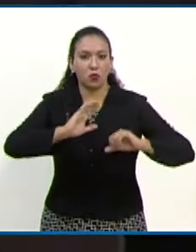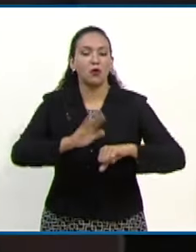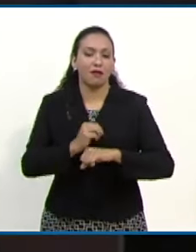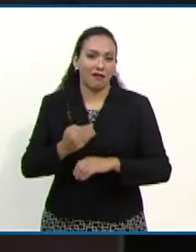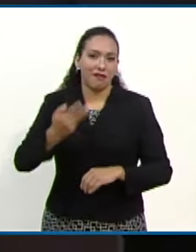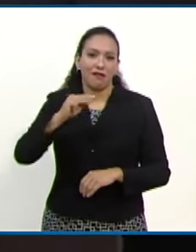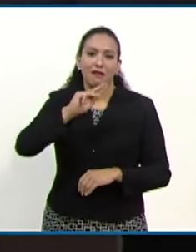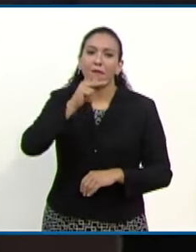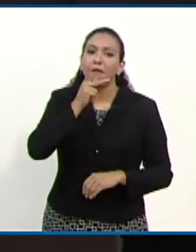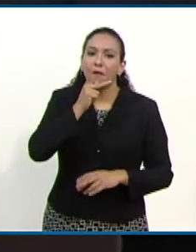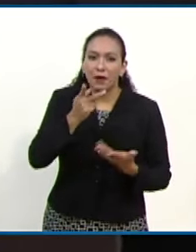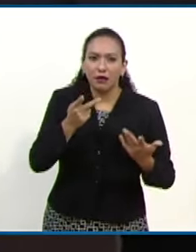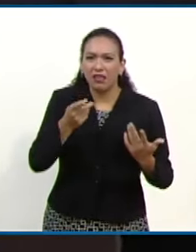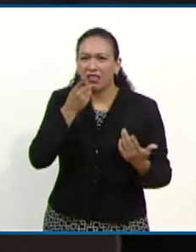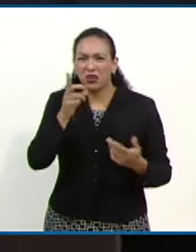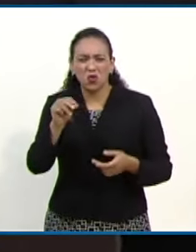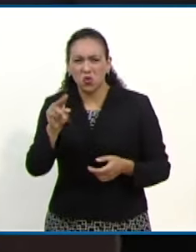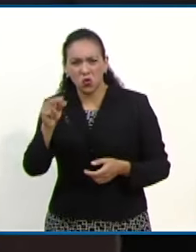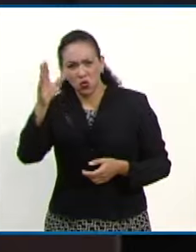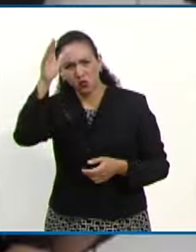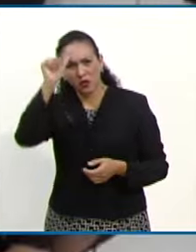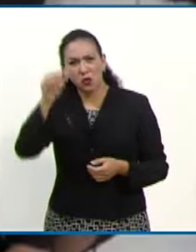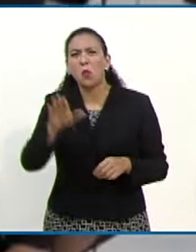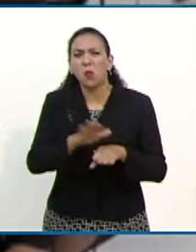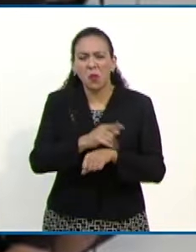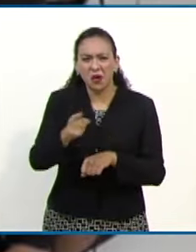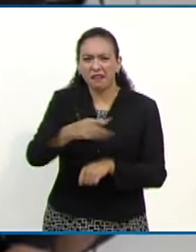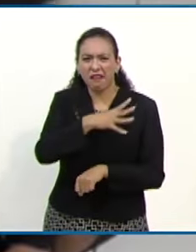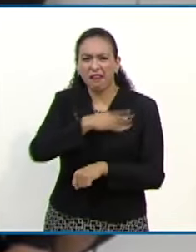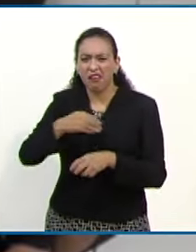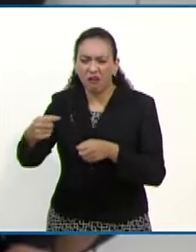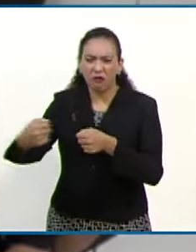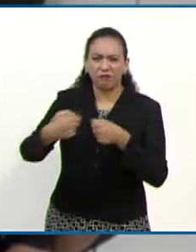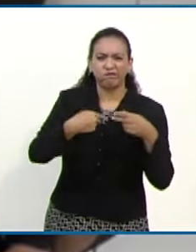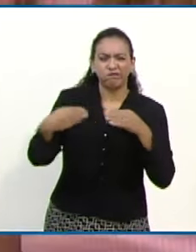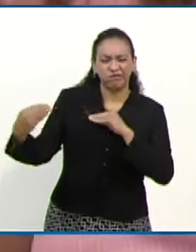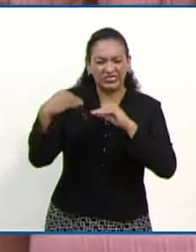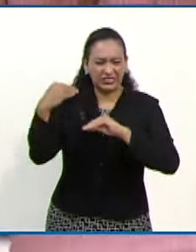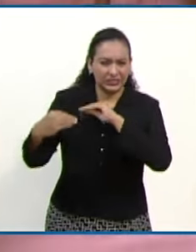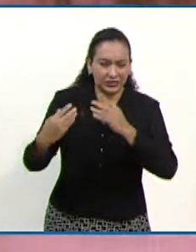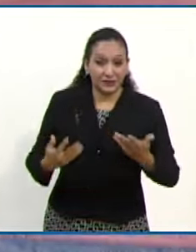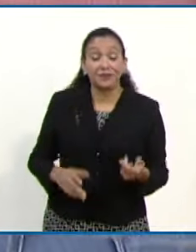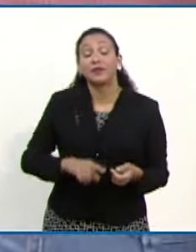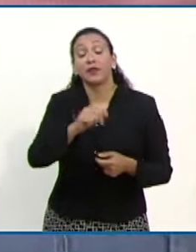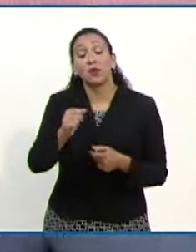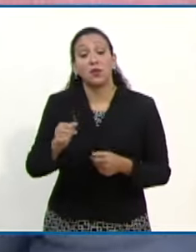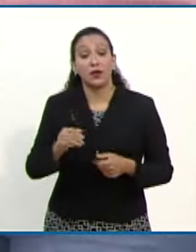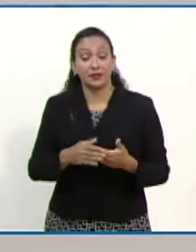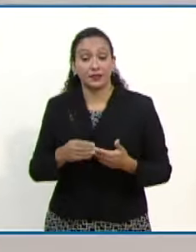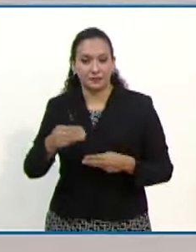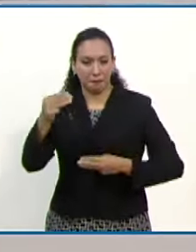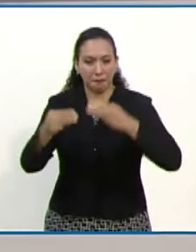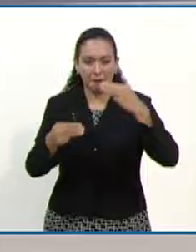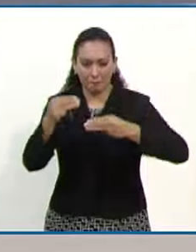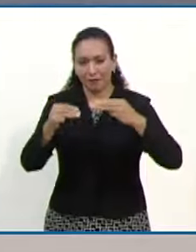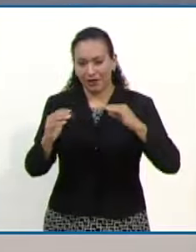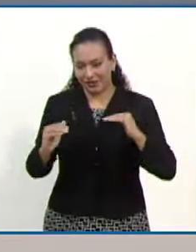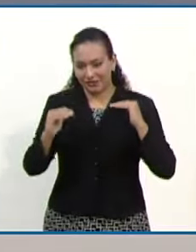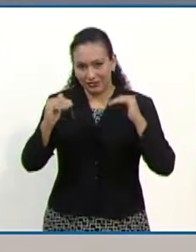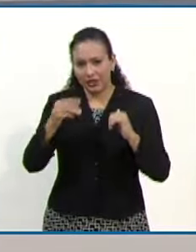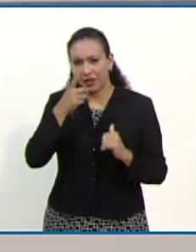padre a esta medida era contrario al interés del infante involucrado. La magistrada ponente María Emilia Molina de la